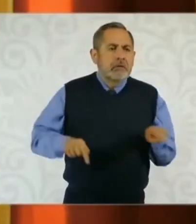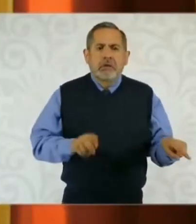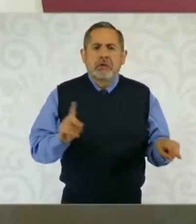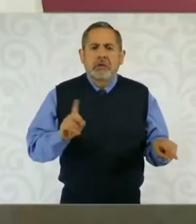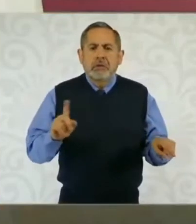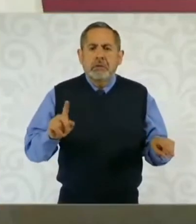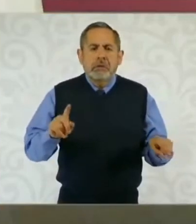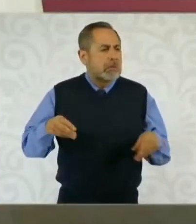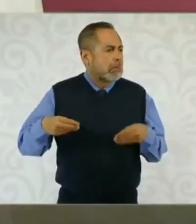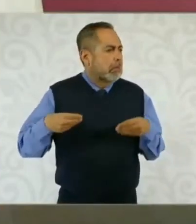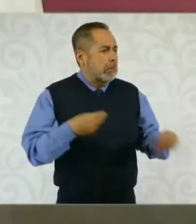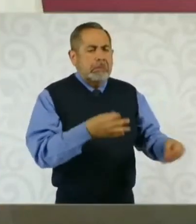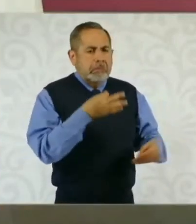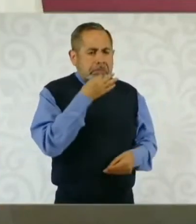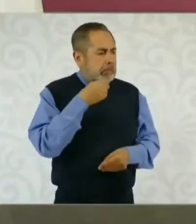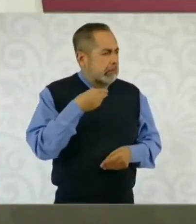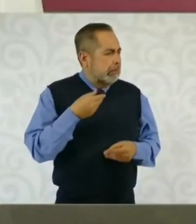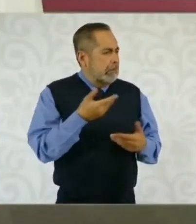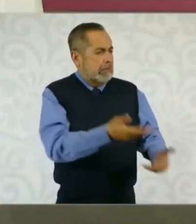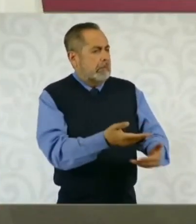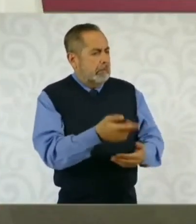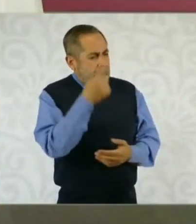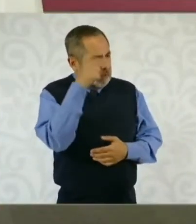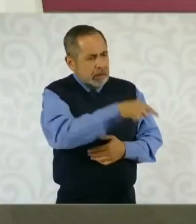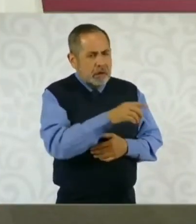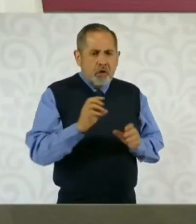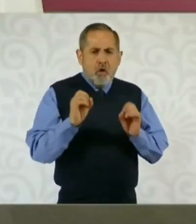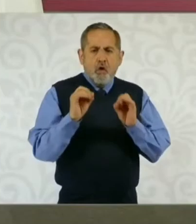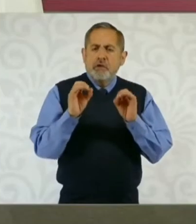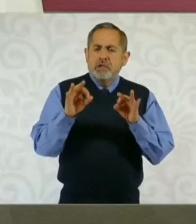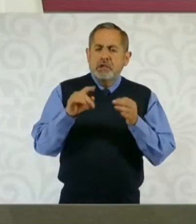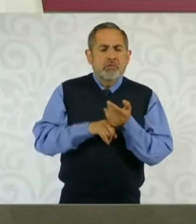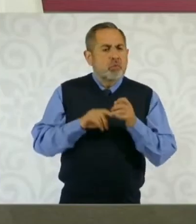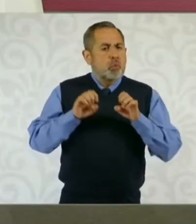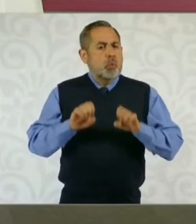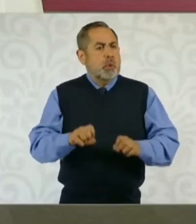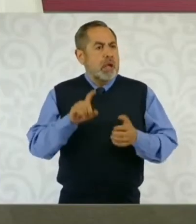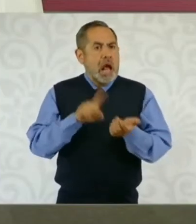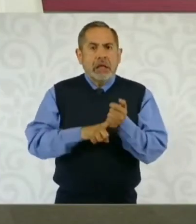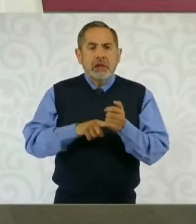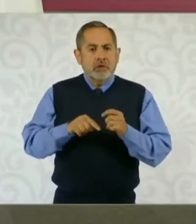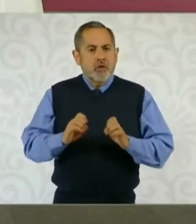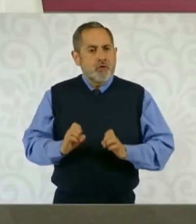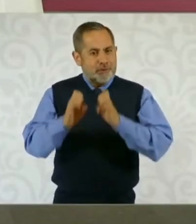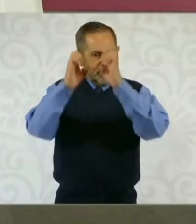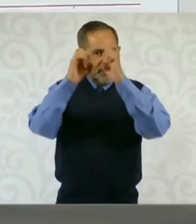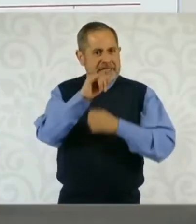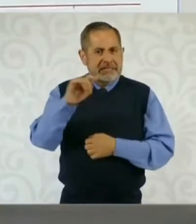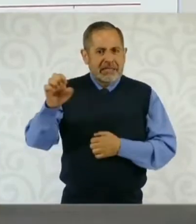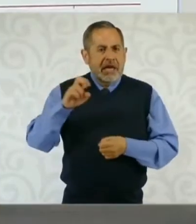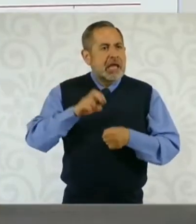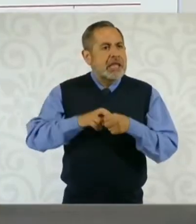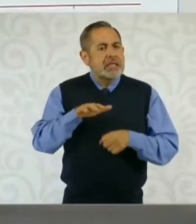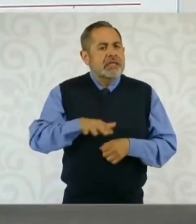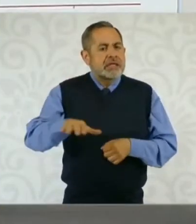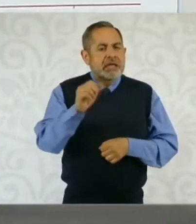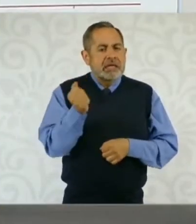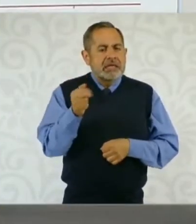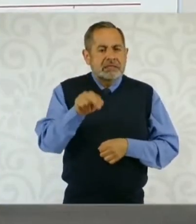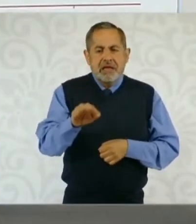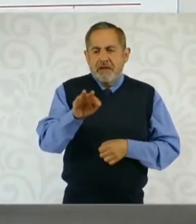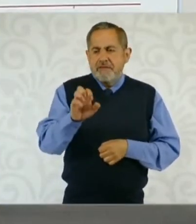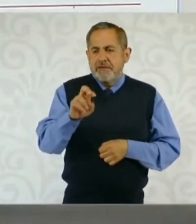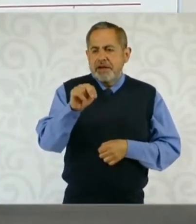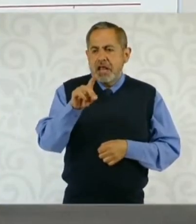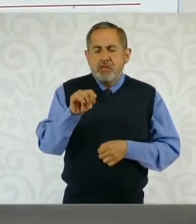largo. Aquí simplemente esta fundación tiene unas oficinas dentro de las instalaciones del ISSSTE en San Fernando,